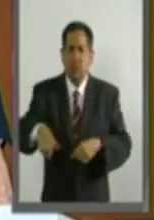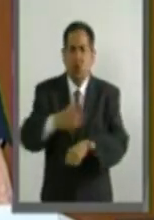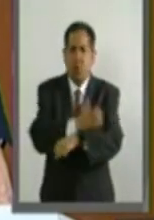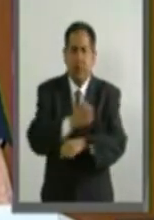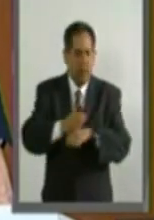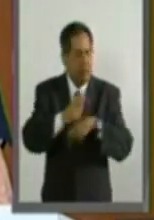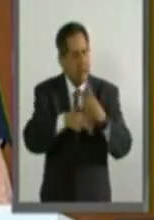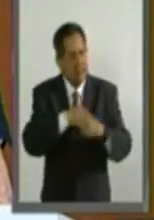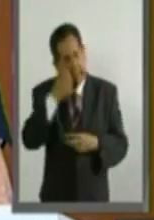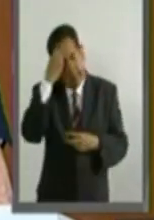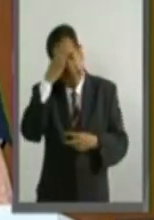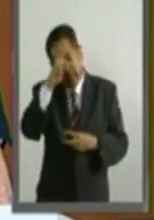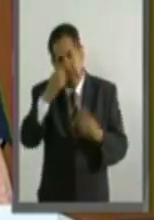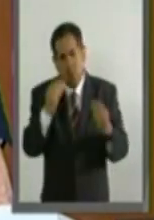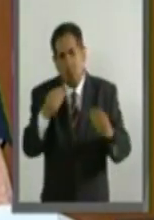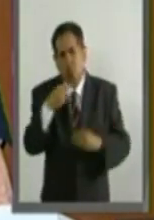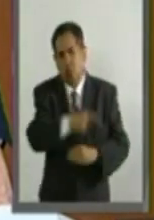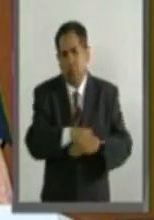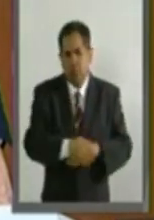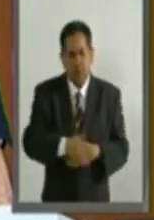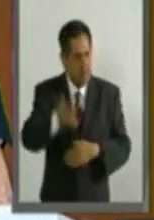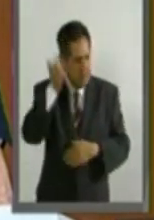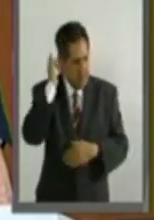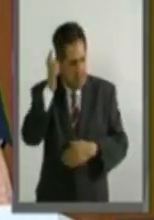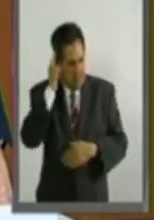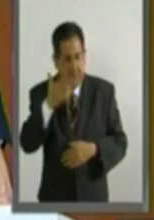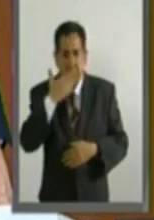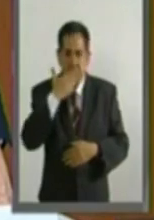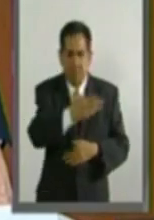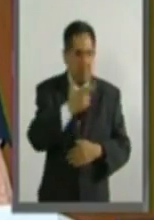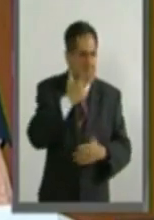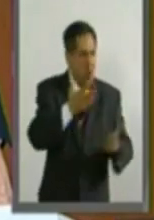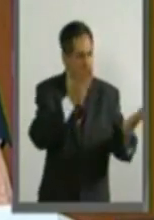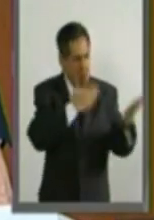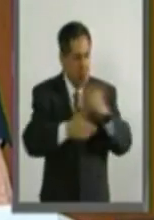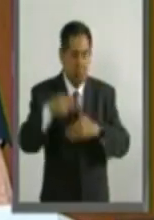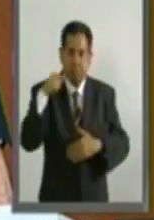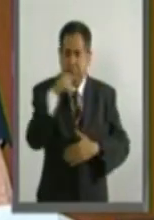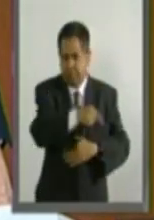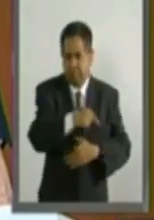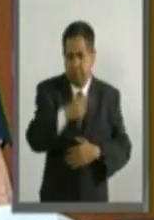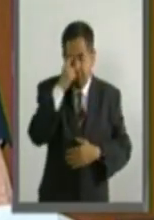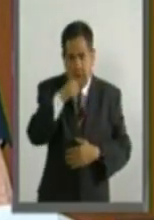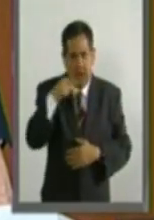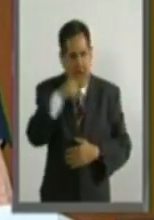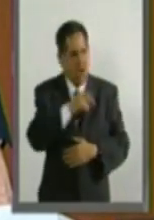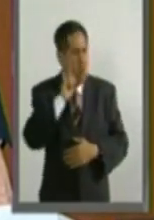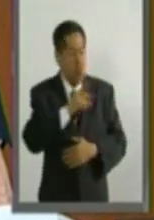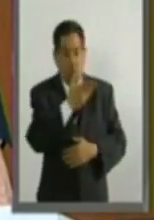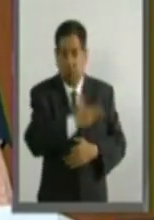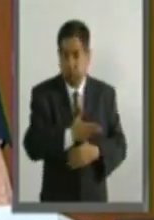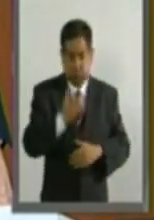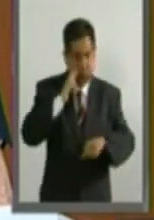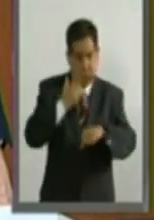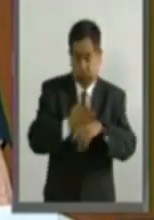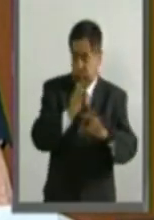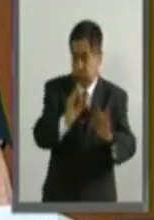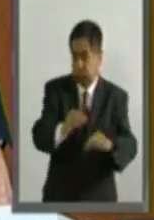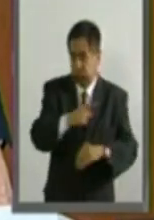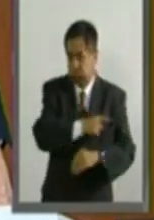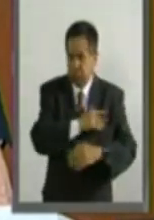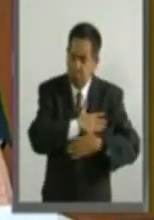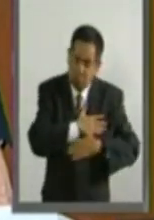la extrañaremos mucho. Le deseamos el mejor de los éxitos a una mujer seria,